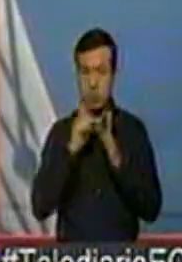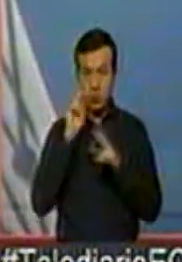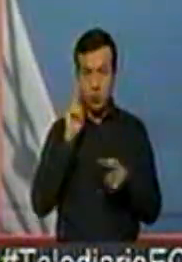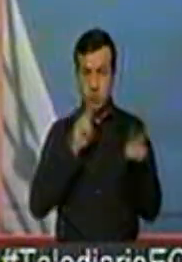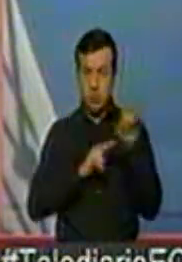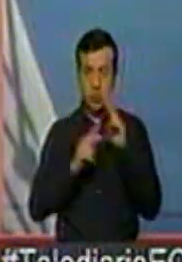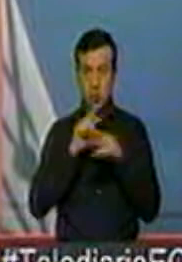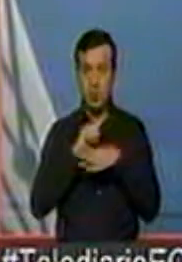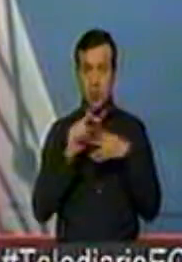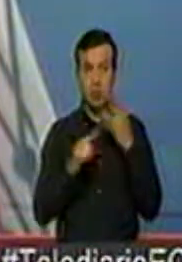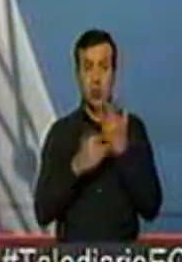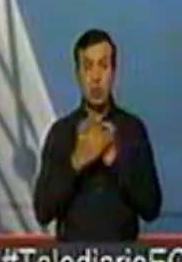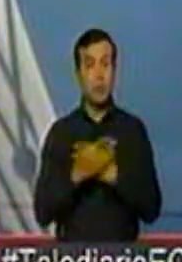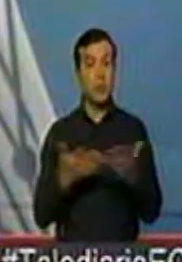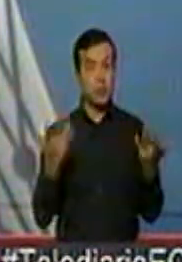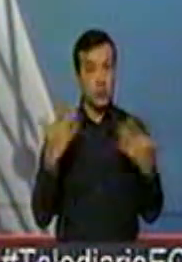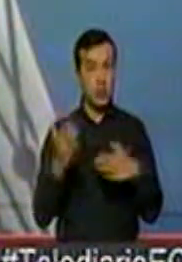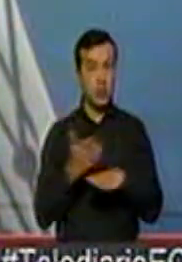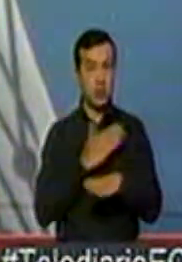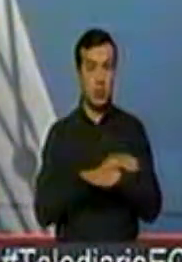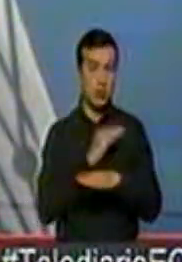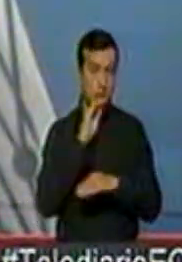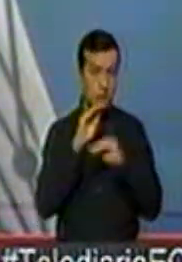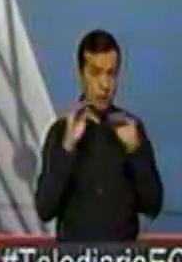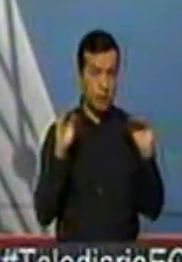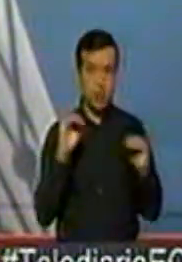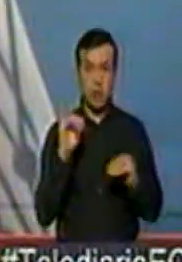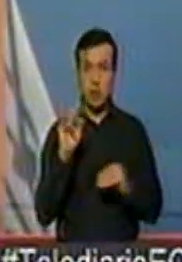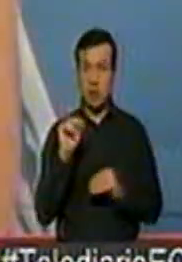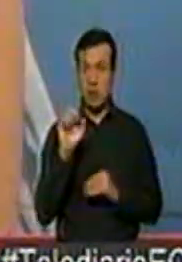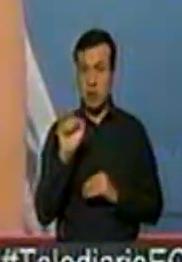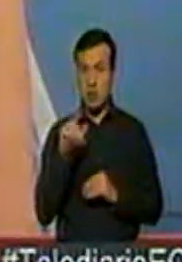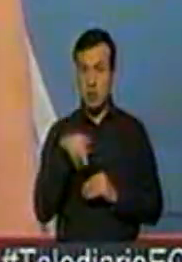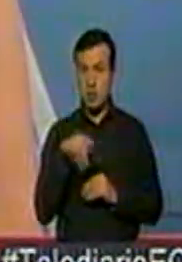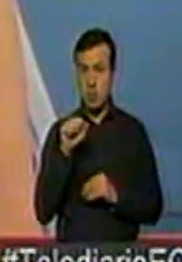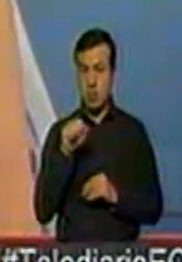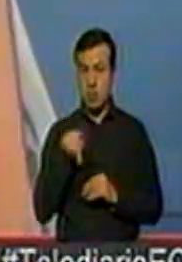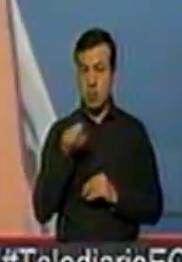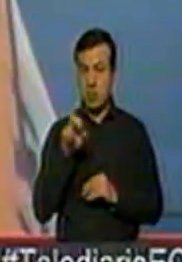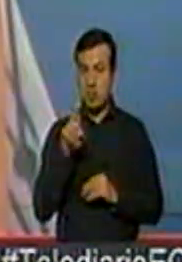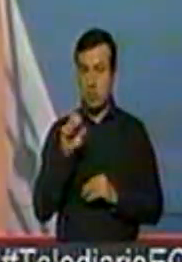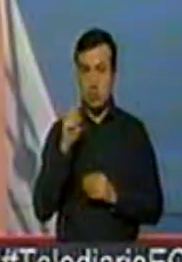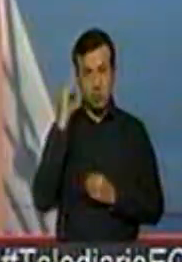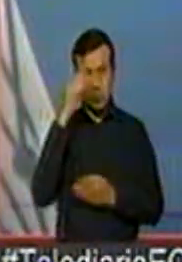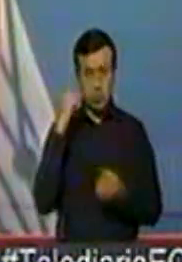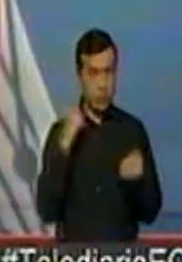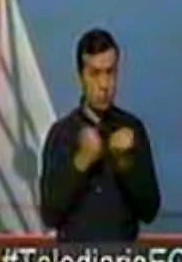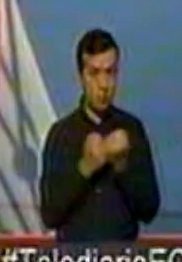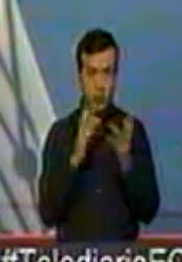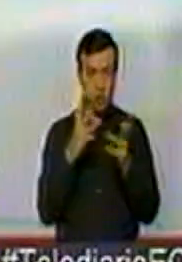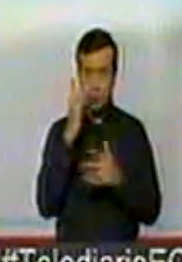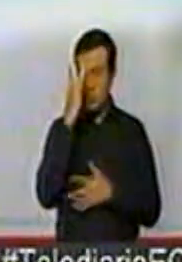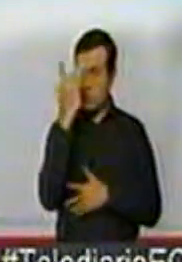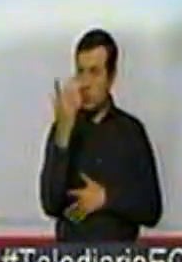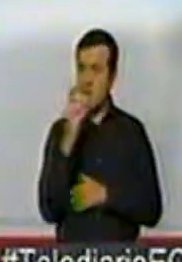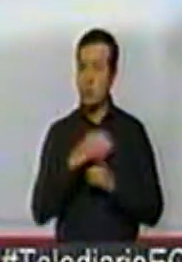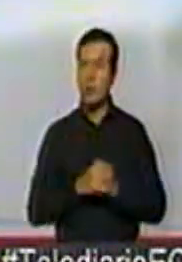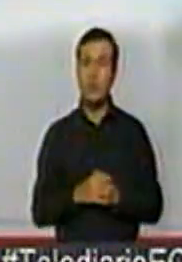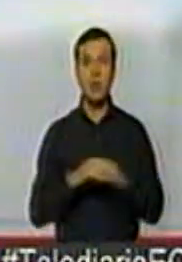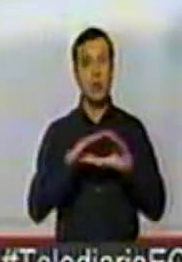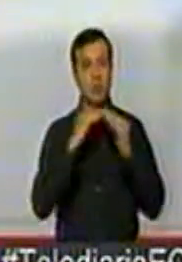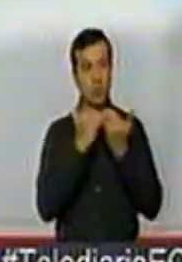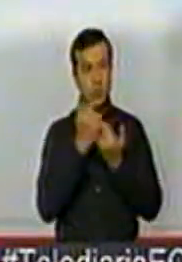de este caso que, ya lo habíamos dicho, se ha denominado INA Papers. Usted no apoyó este informe. ¿Cuáles son sus motivos? La Comisión